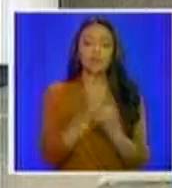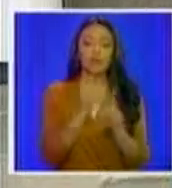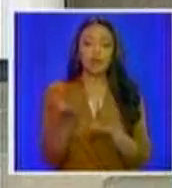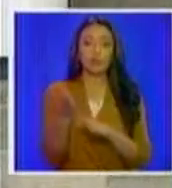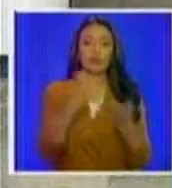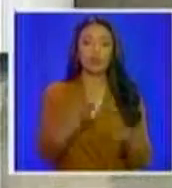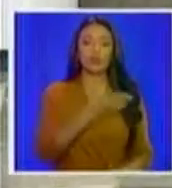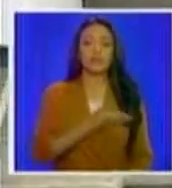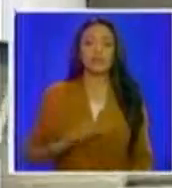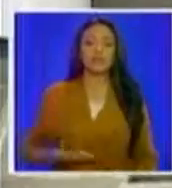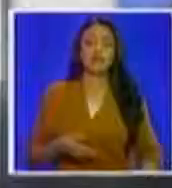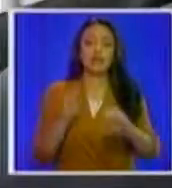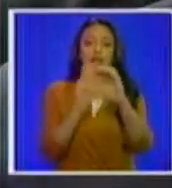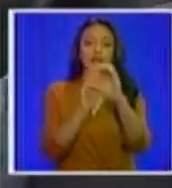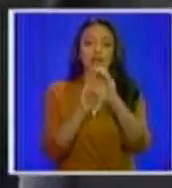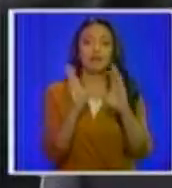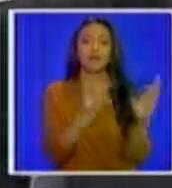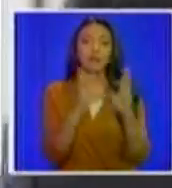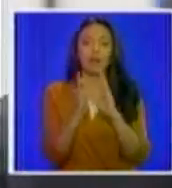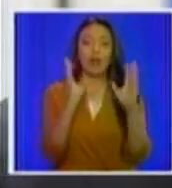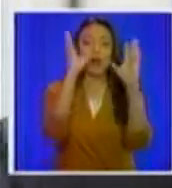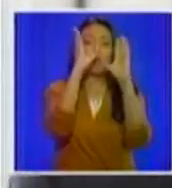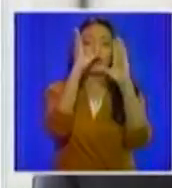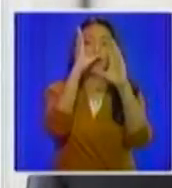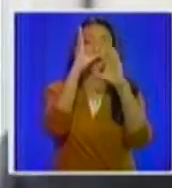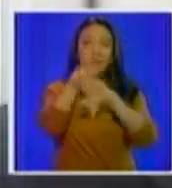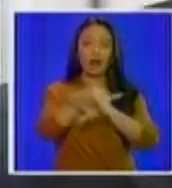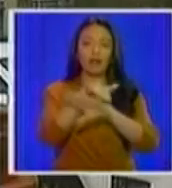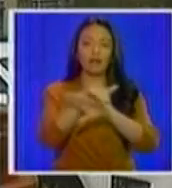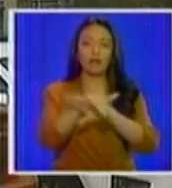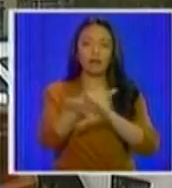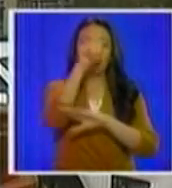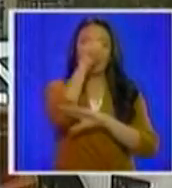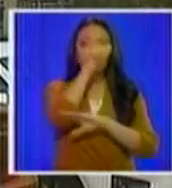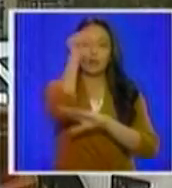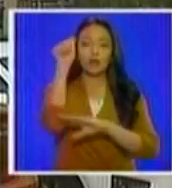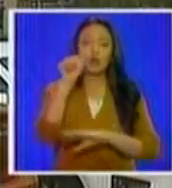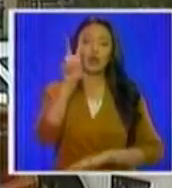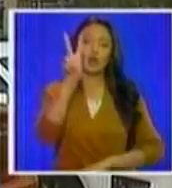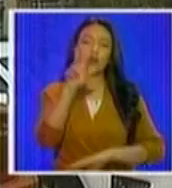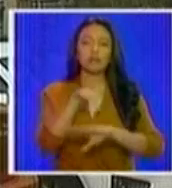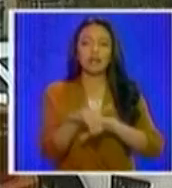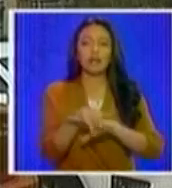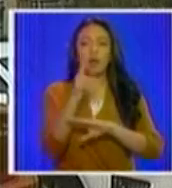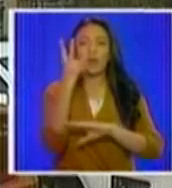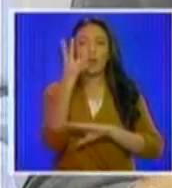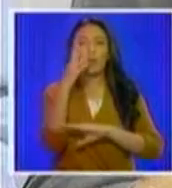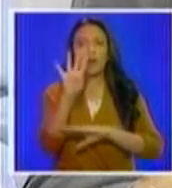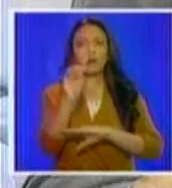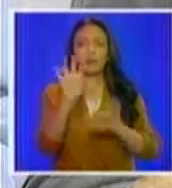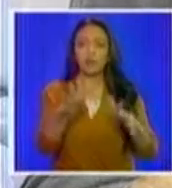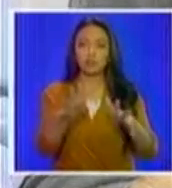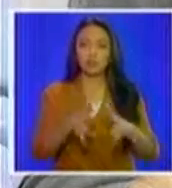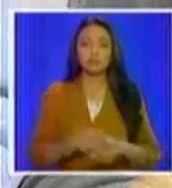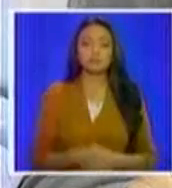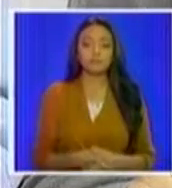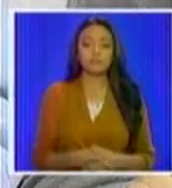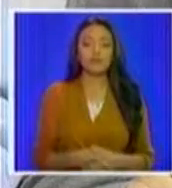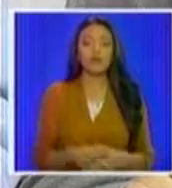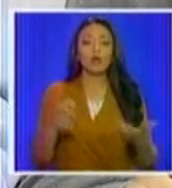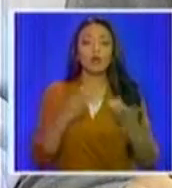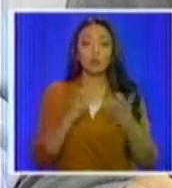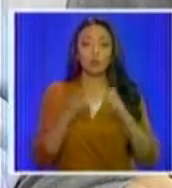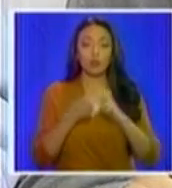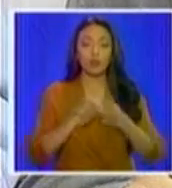Ciudadana de Transición la tarde de este domingo a las 14:40 en el Hospital Metropolitano. Por complicaciones derivadas